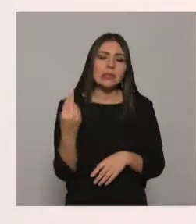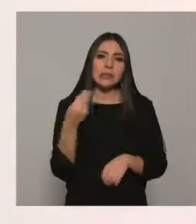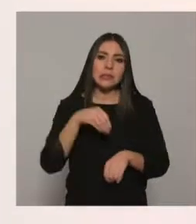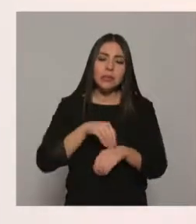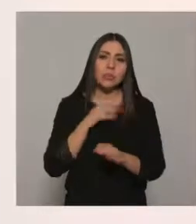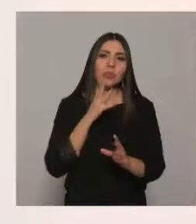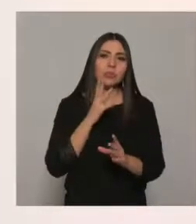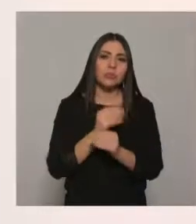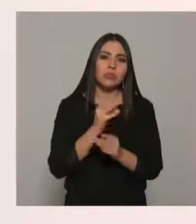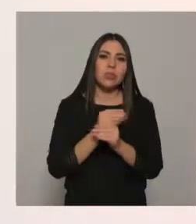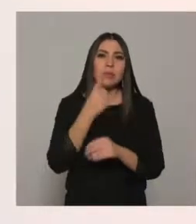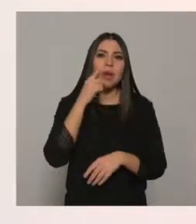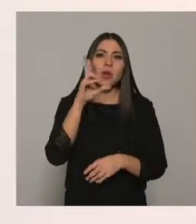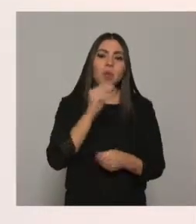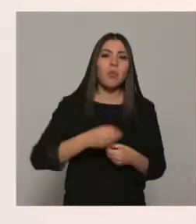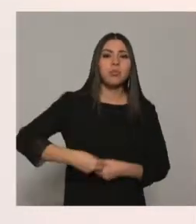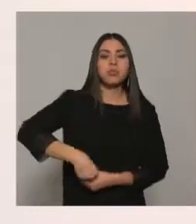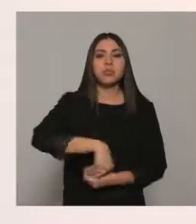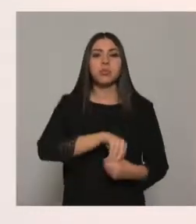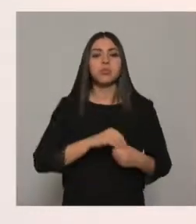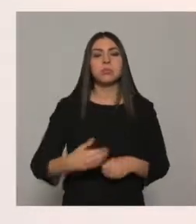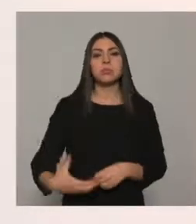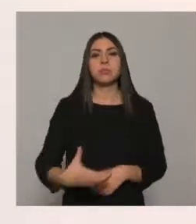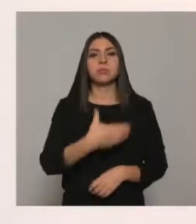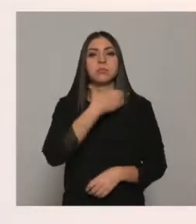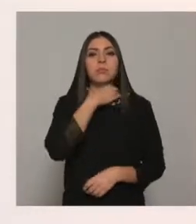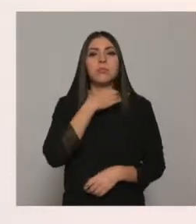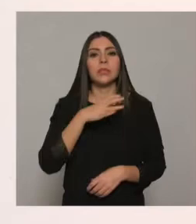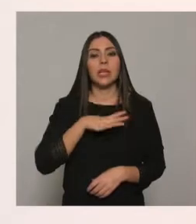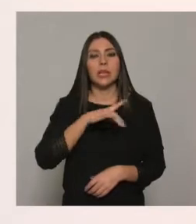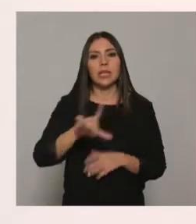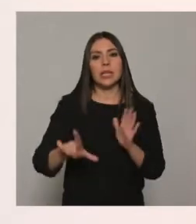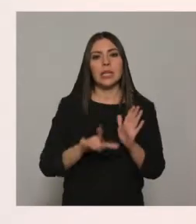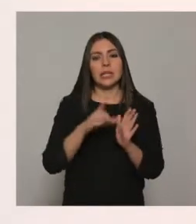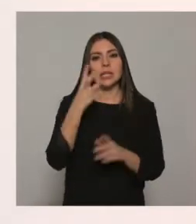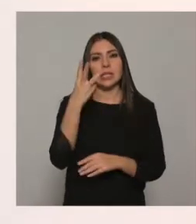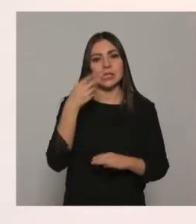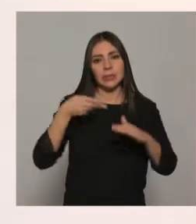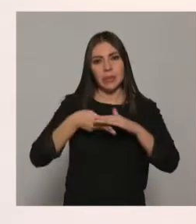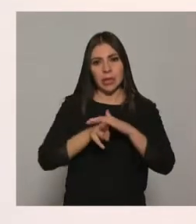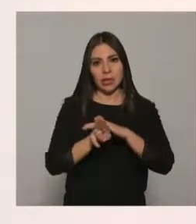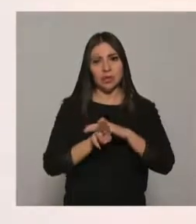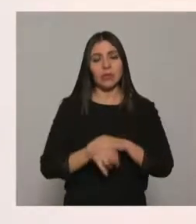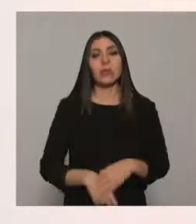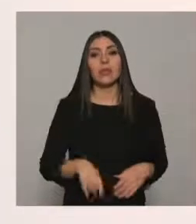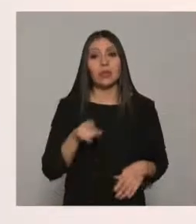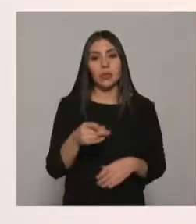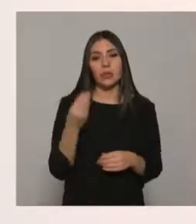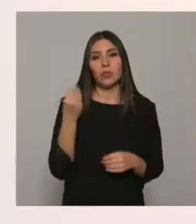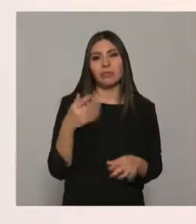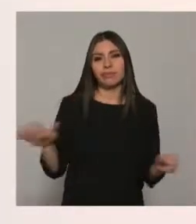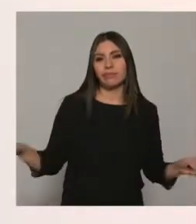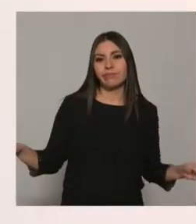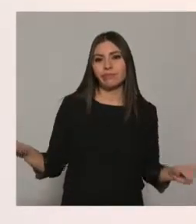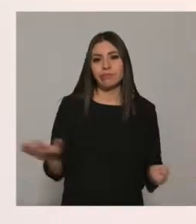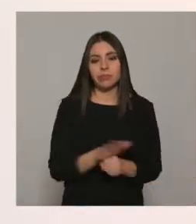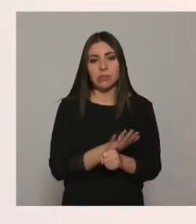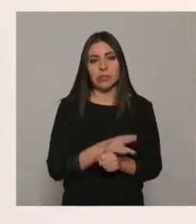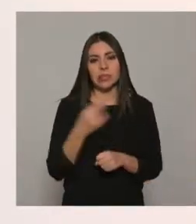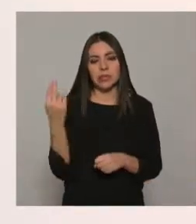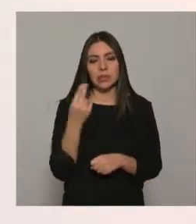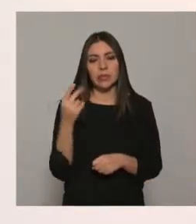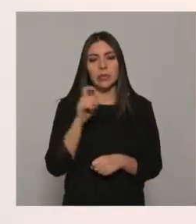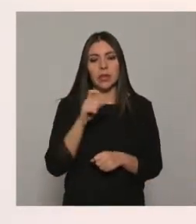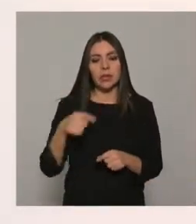para evitar la saturación que se presenta la línea 3 del metro, que de por sí ya va muy llena, sobre todo